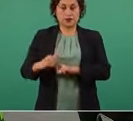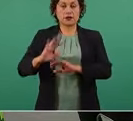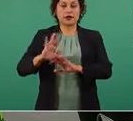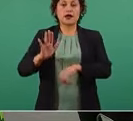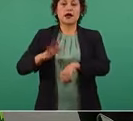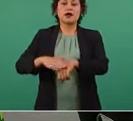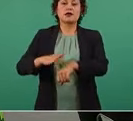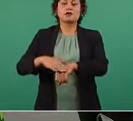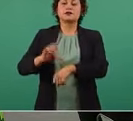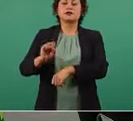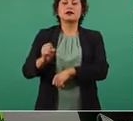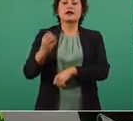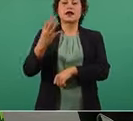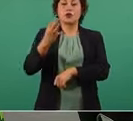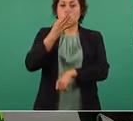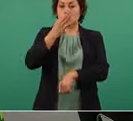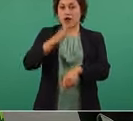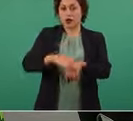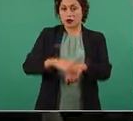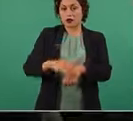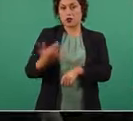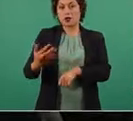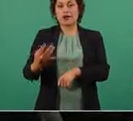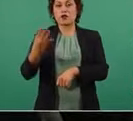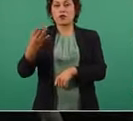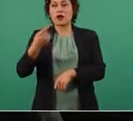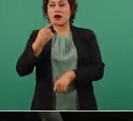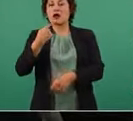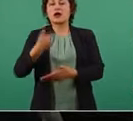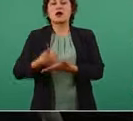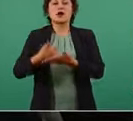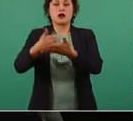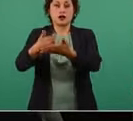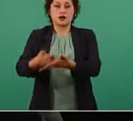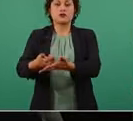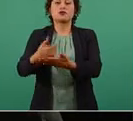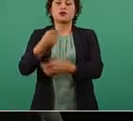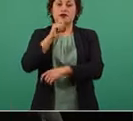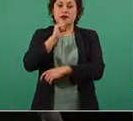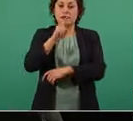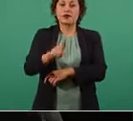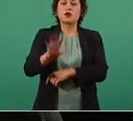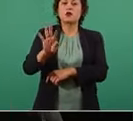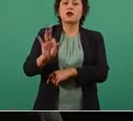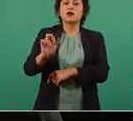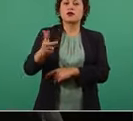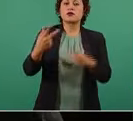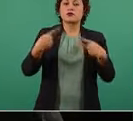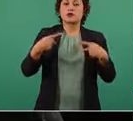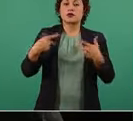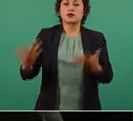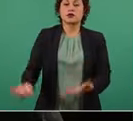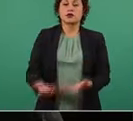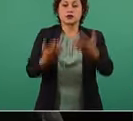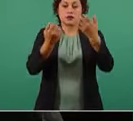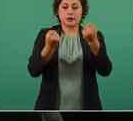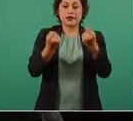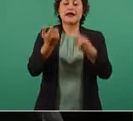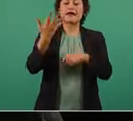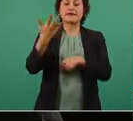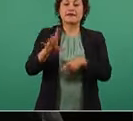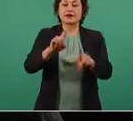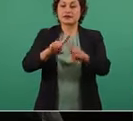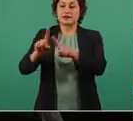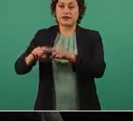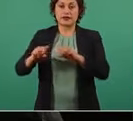de atención a 54 llamadas de auxilio, se han rescatado 48 personas y 10 evacuaciones médicas en la mar.